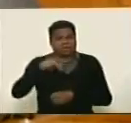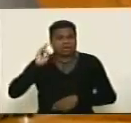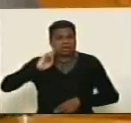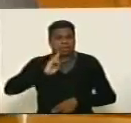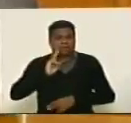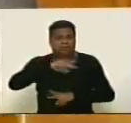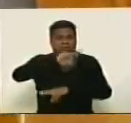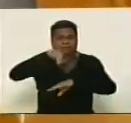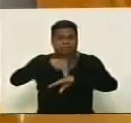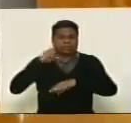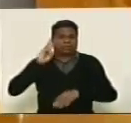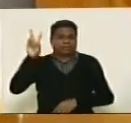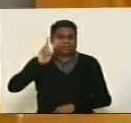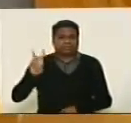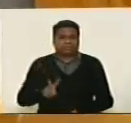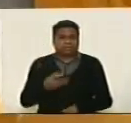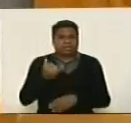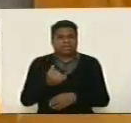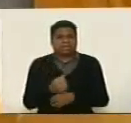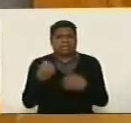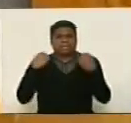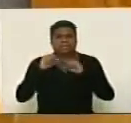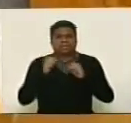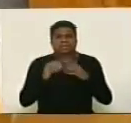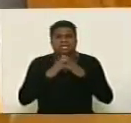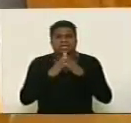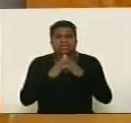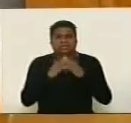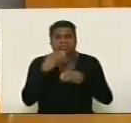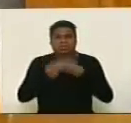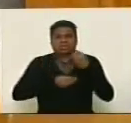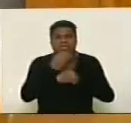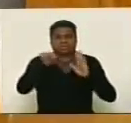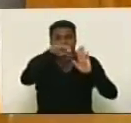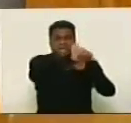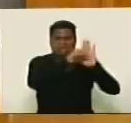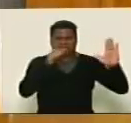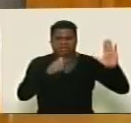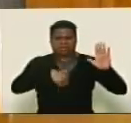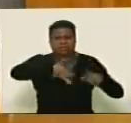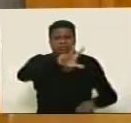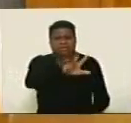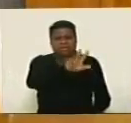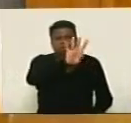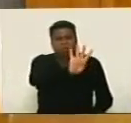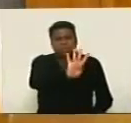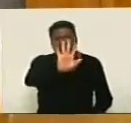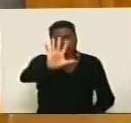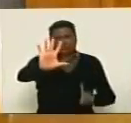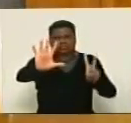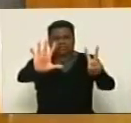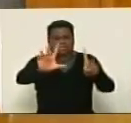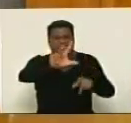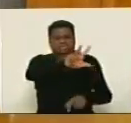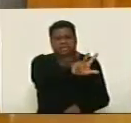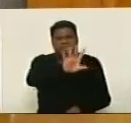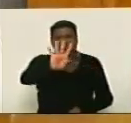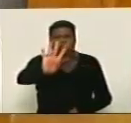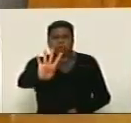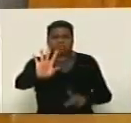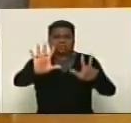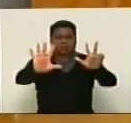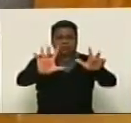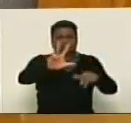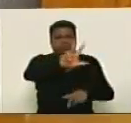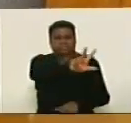Bolivariana de Venezuela, en ejercicio de las facultades previstas en los artículos 347, 348 y 349 de